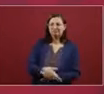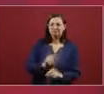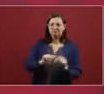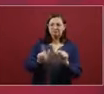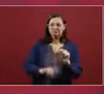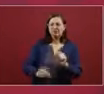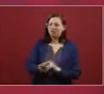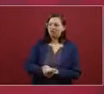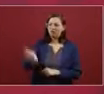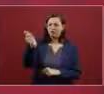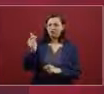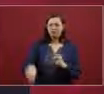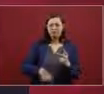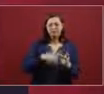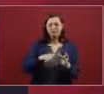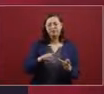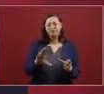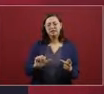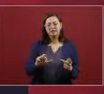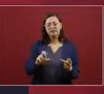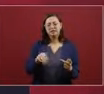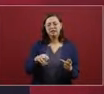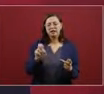o lo que le hicieron a Carmen Aristegui,